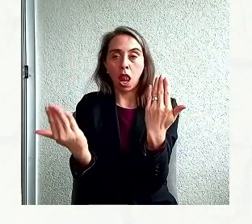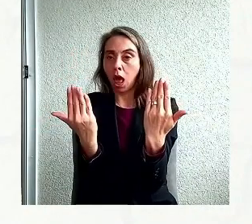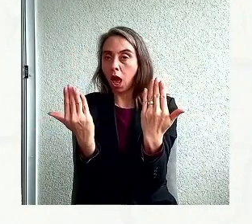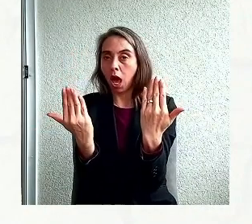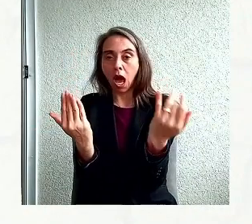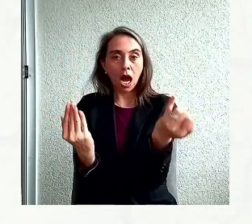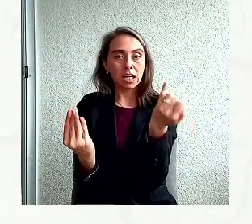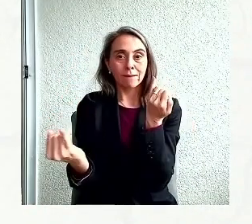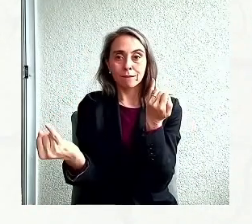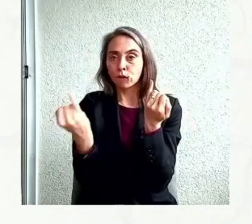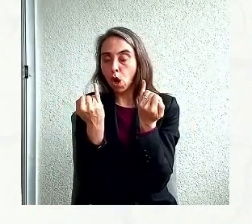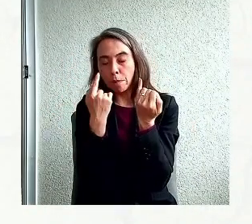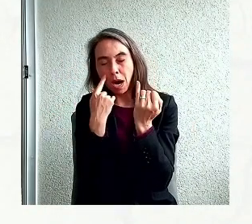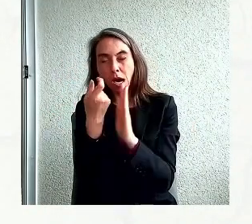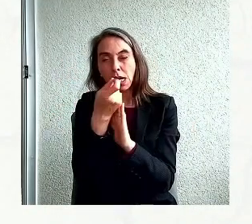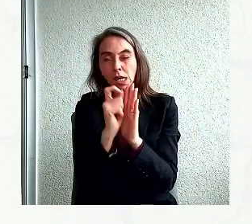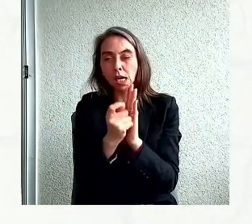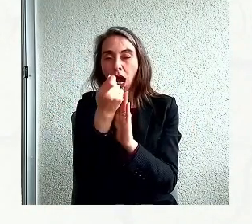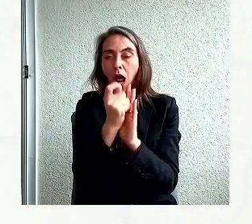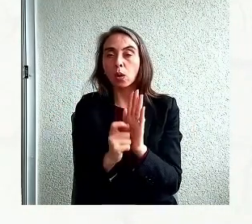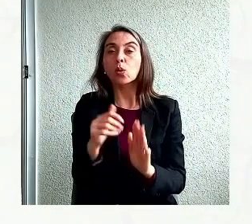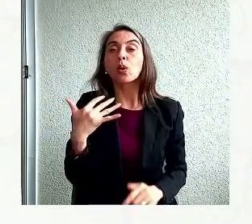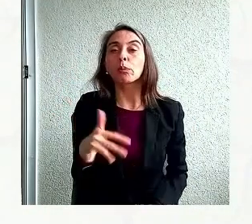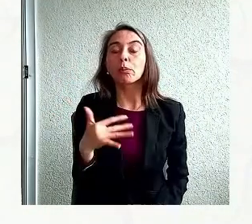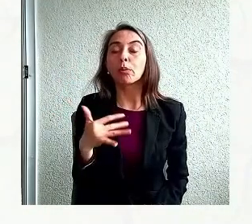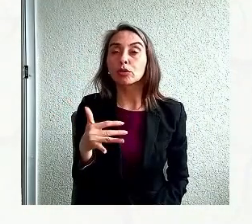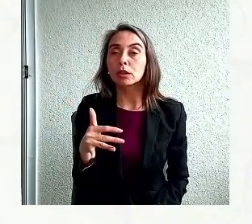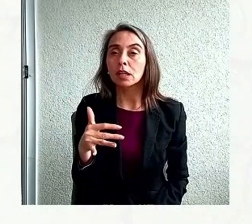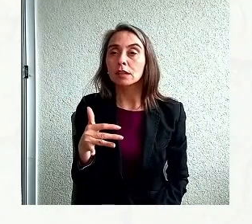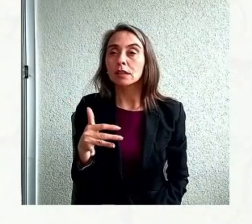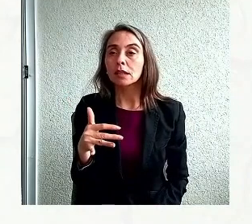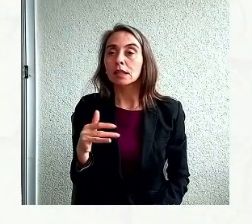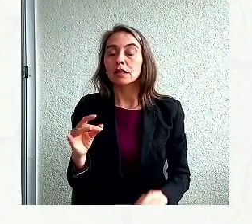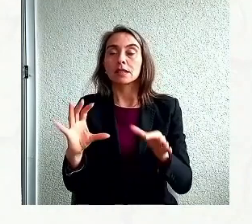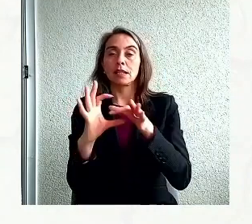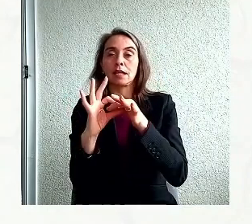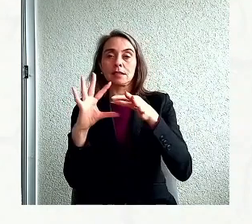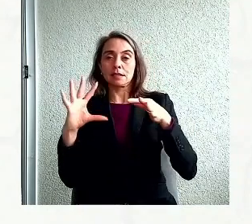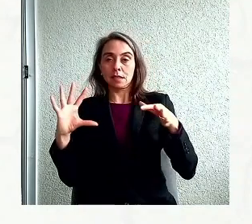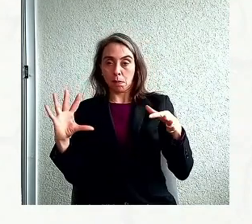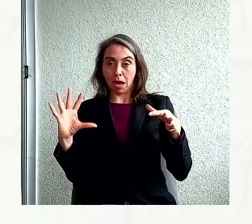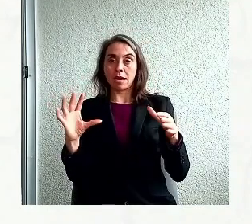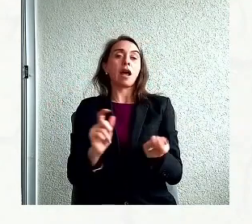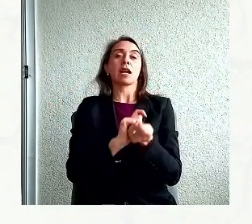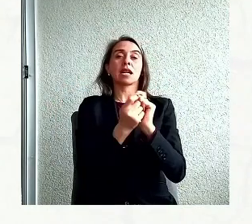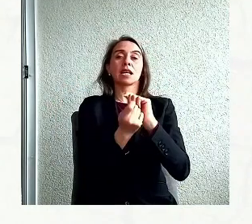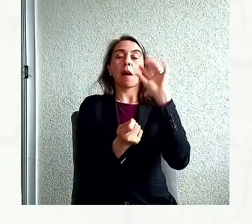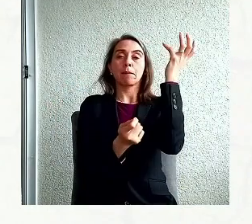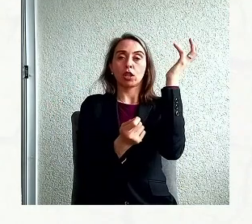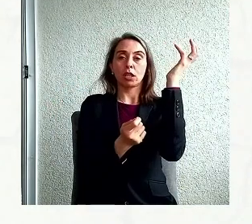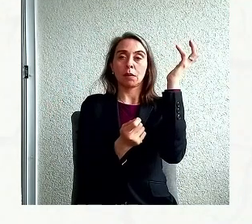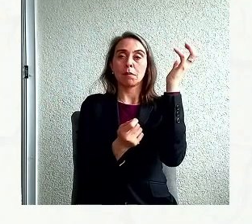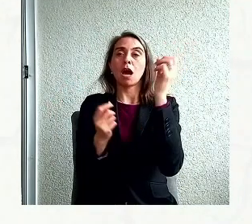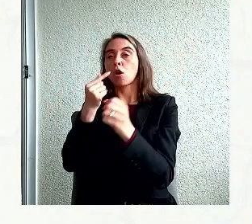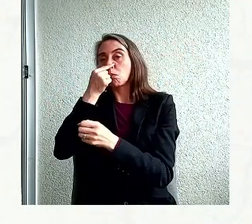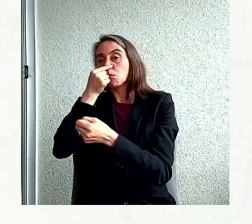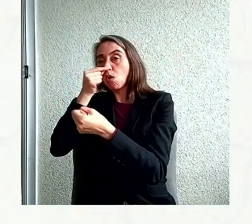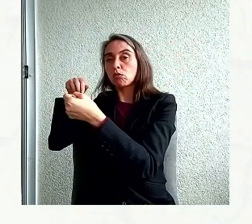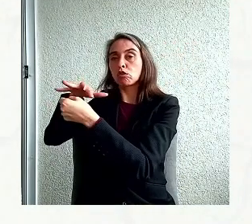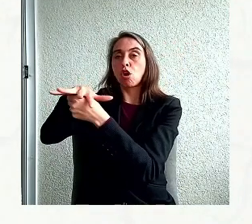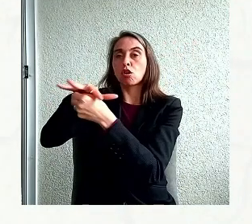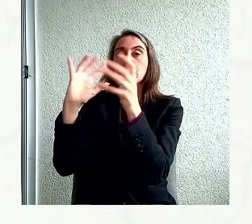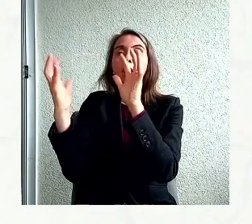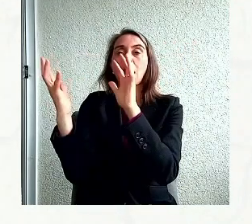de la contaminación atmosférica, en este caso en la pérdida de masa de estos glaciares, y llegamos al cálculo